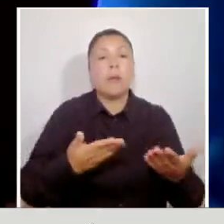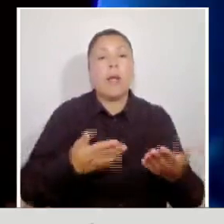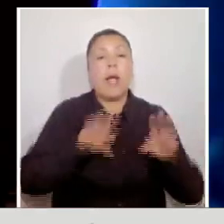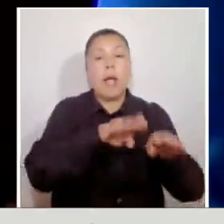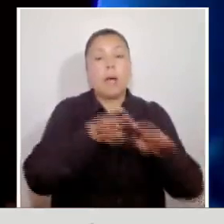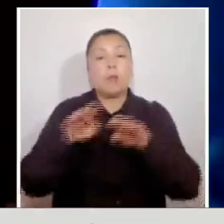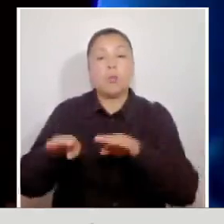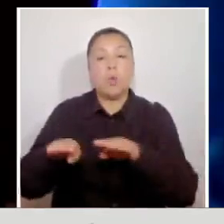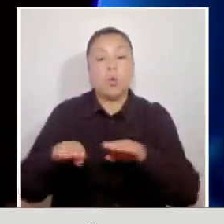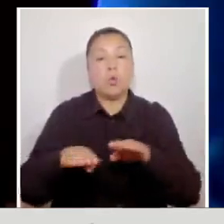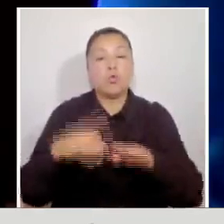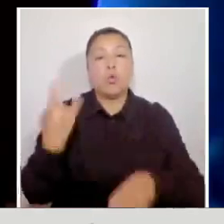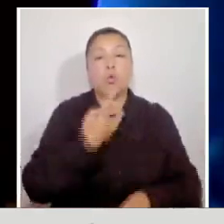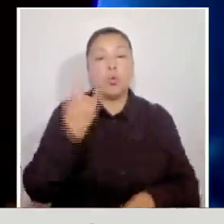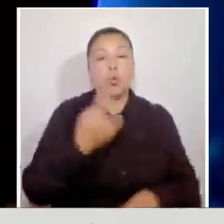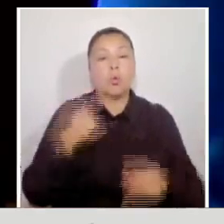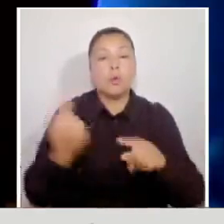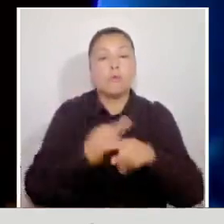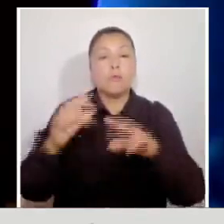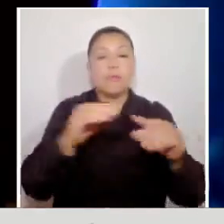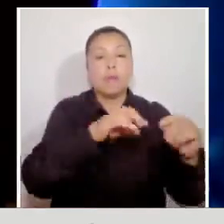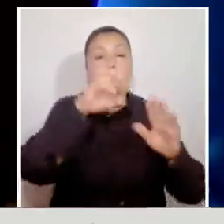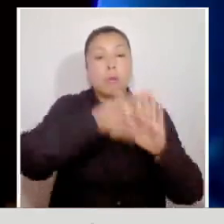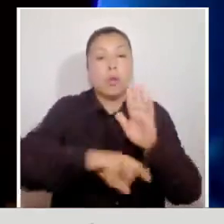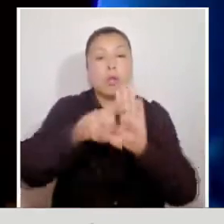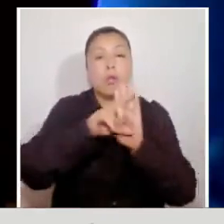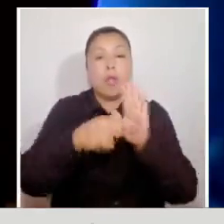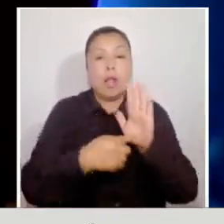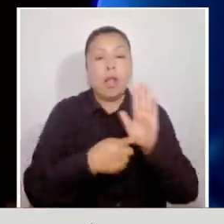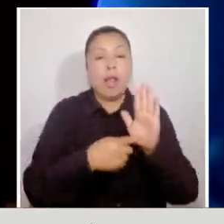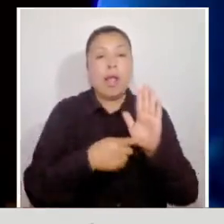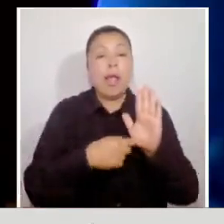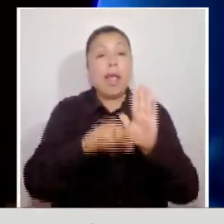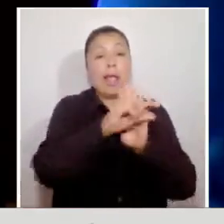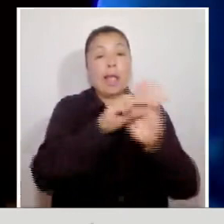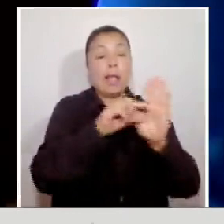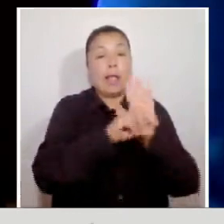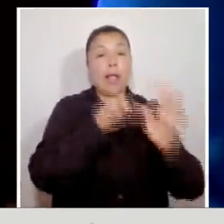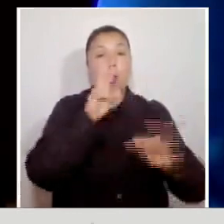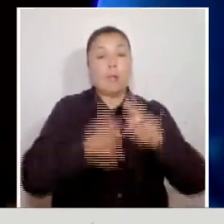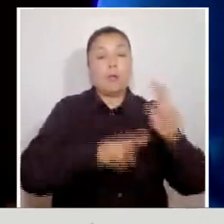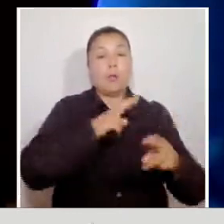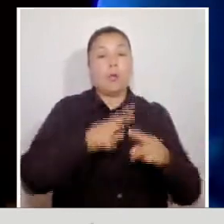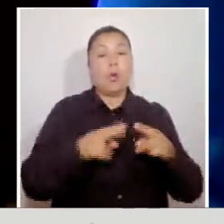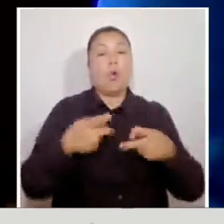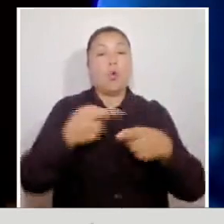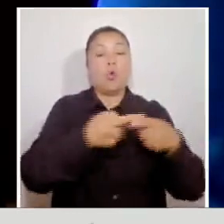presente la urgencia la discusión de los proyectos de ley que se indican relacionados con